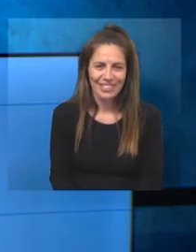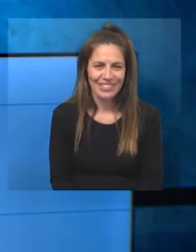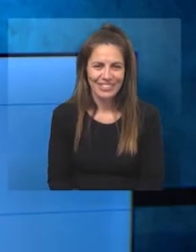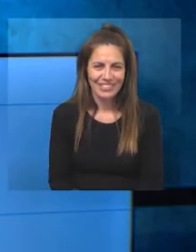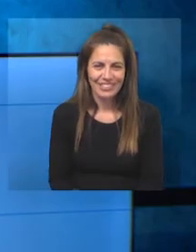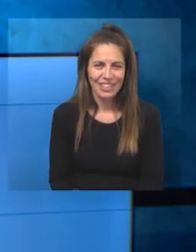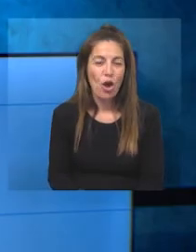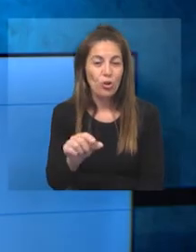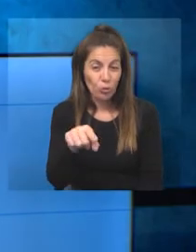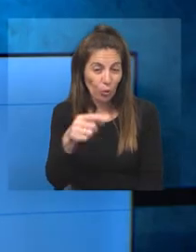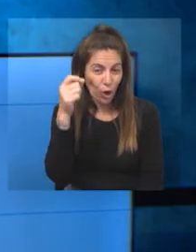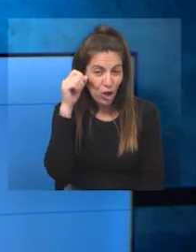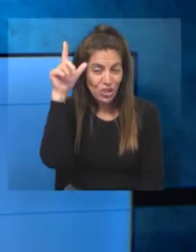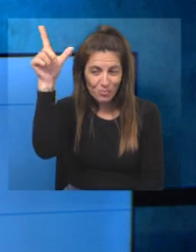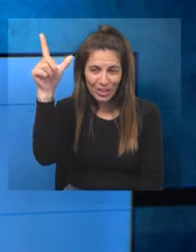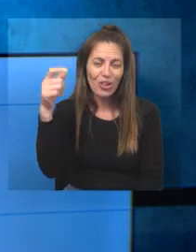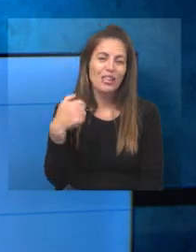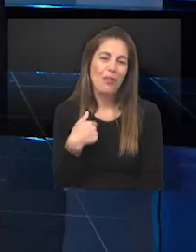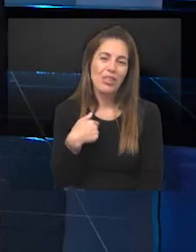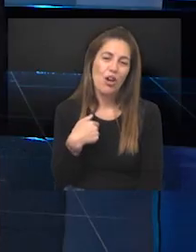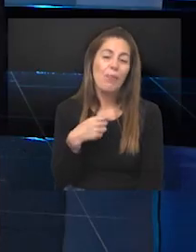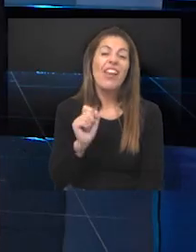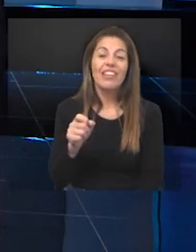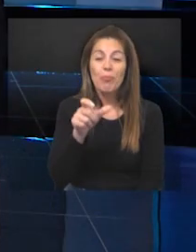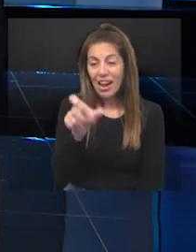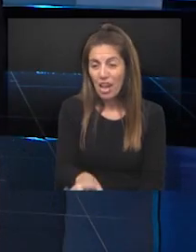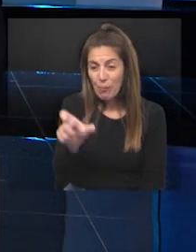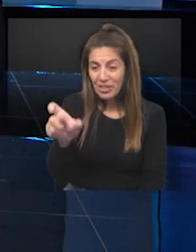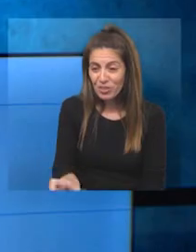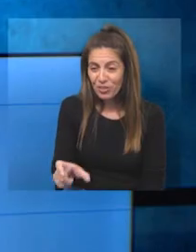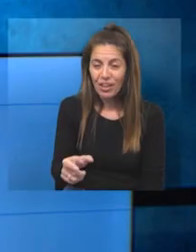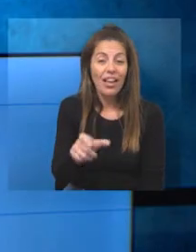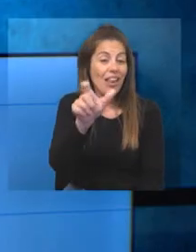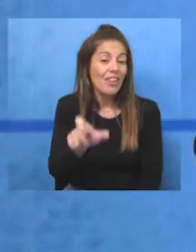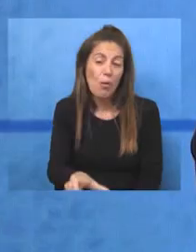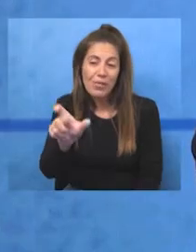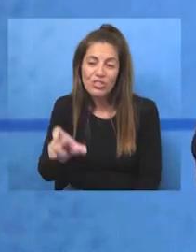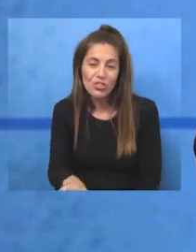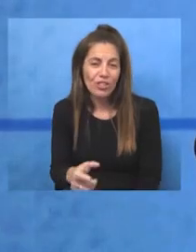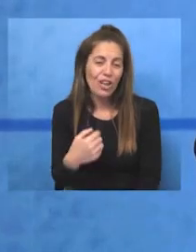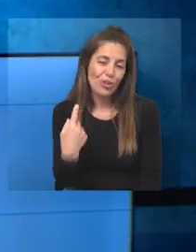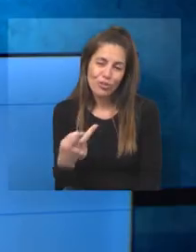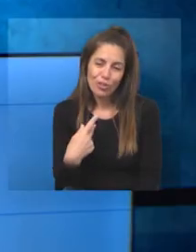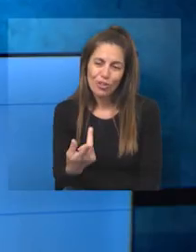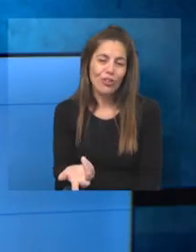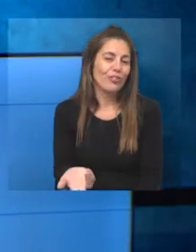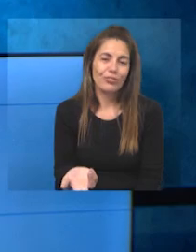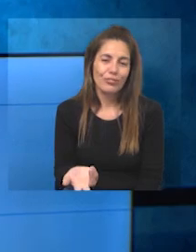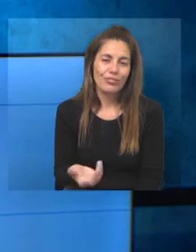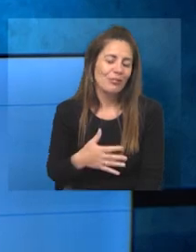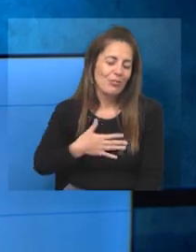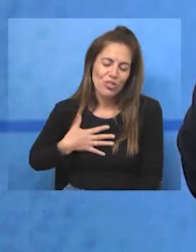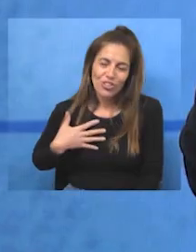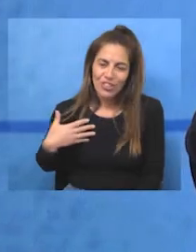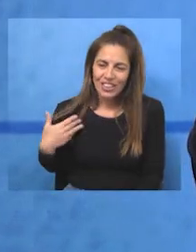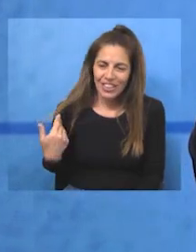conocimiento y el mío es para la gente porque sin la gente nosotros me emocioné